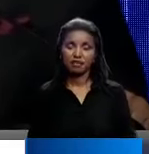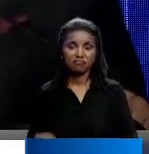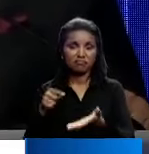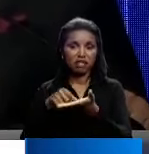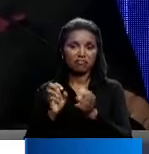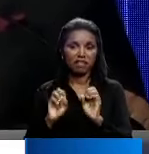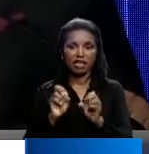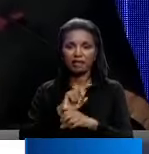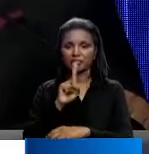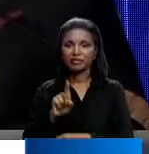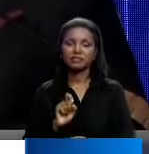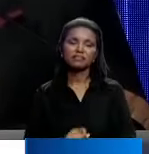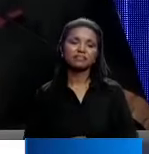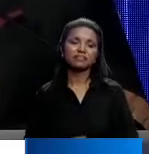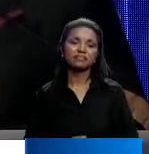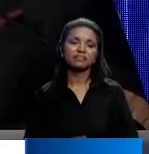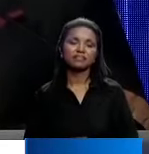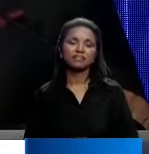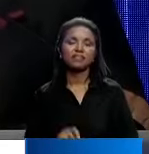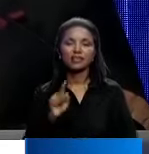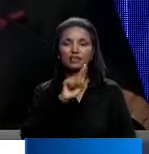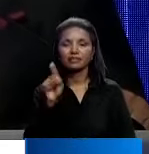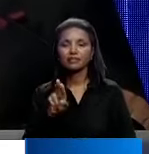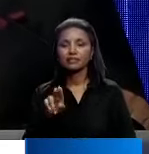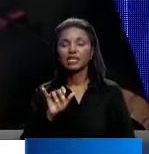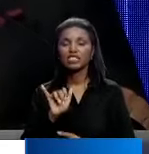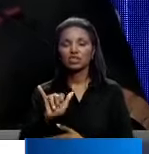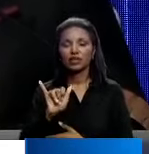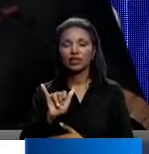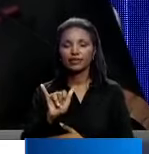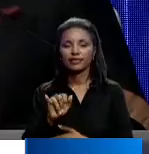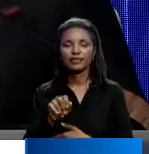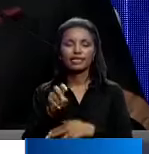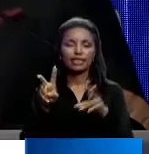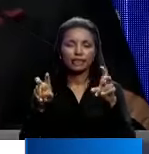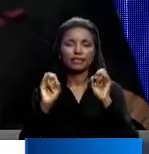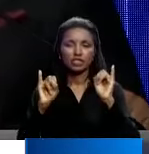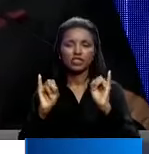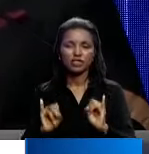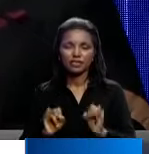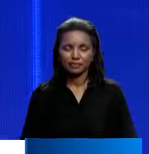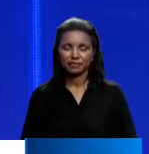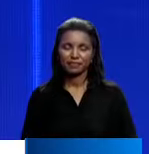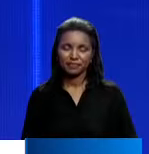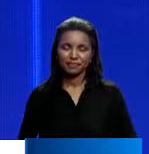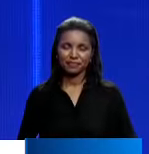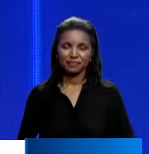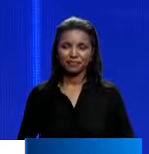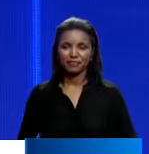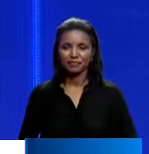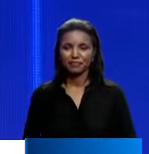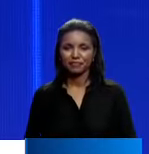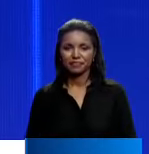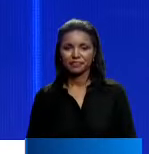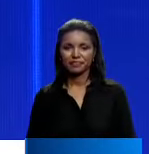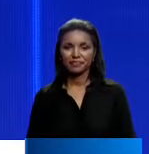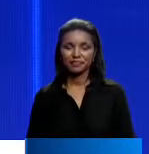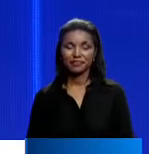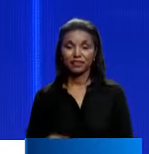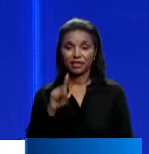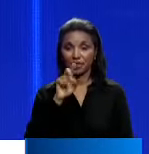hay réplicas. Es el turno de la candidata Zulay Rodríguez para hablar del tema de institucionalidad. 1:30. Los